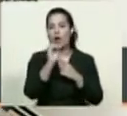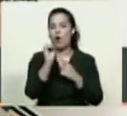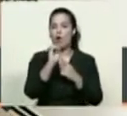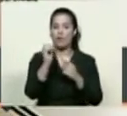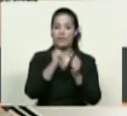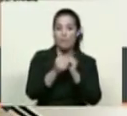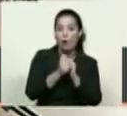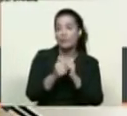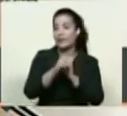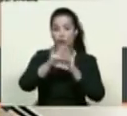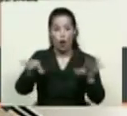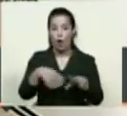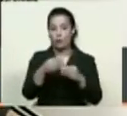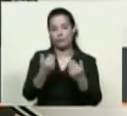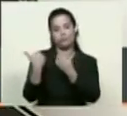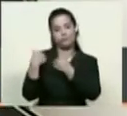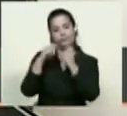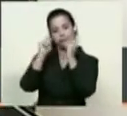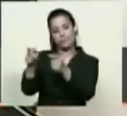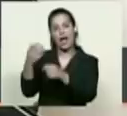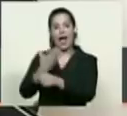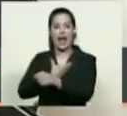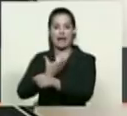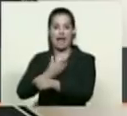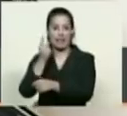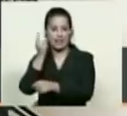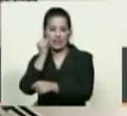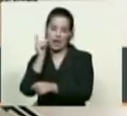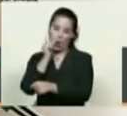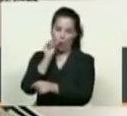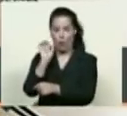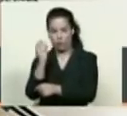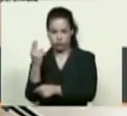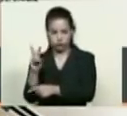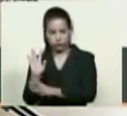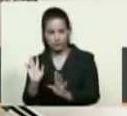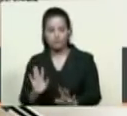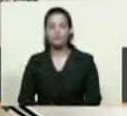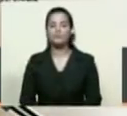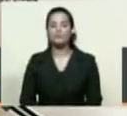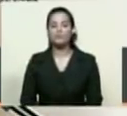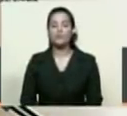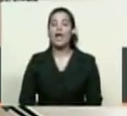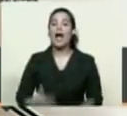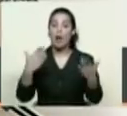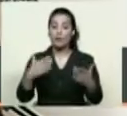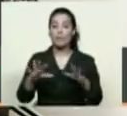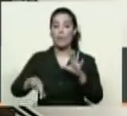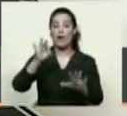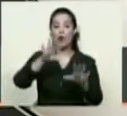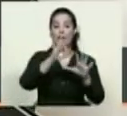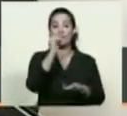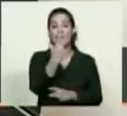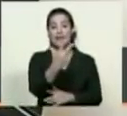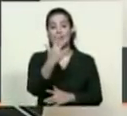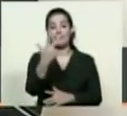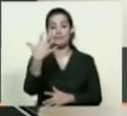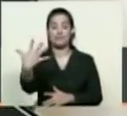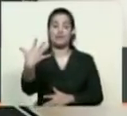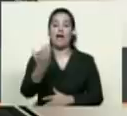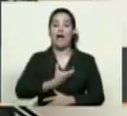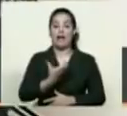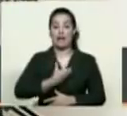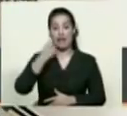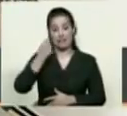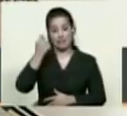deporte, le compete directamente a la alcaldesa o al alcalde. Vamos a elegir 335 alcaldesas y alcaldes este